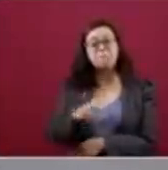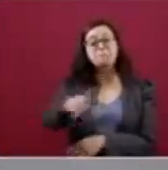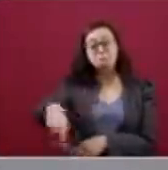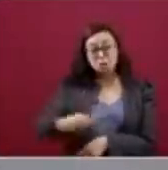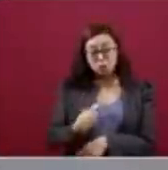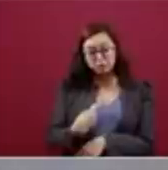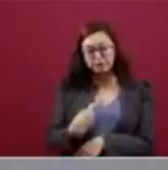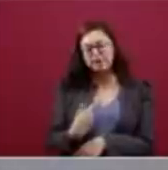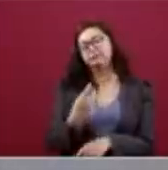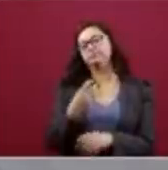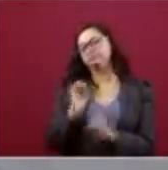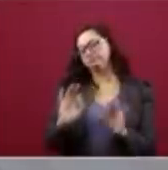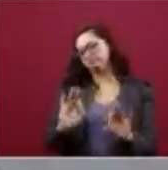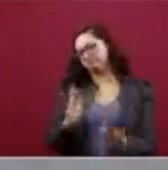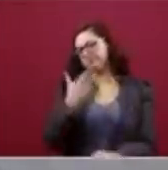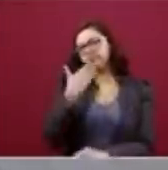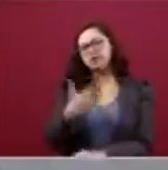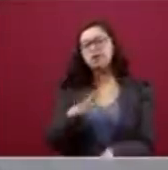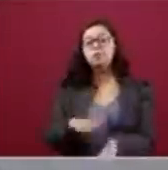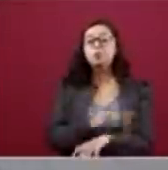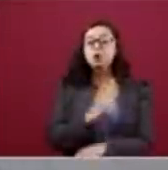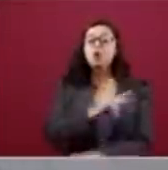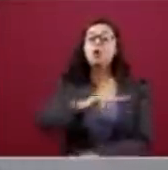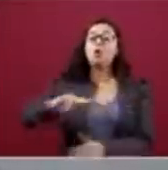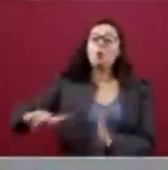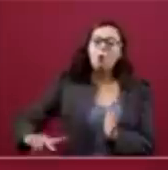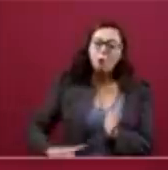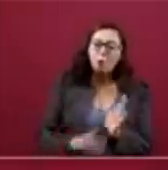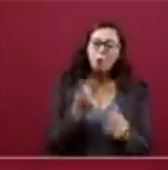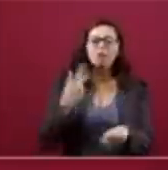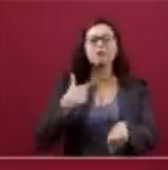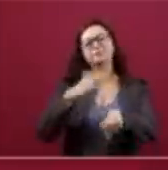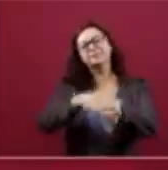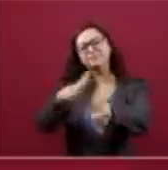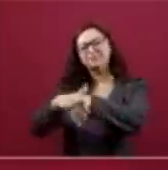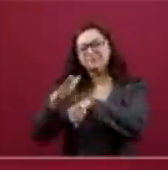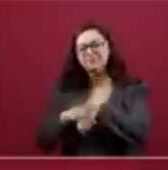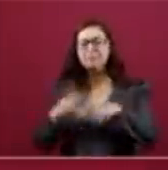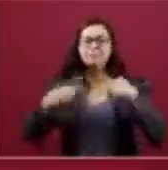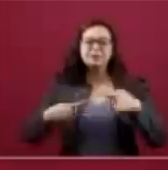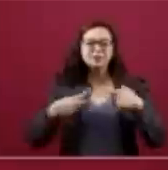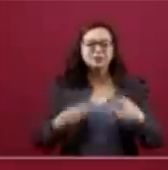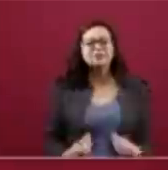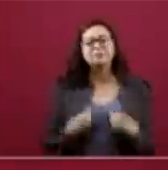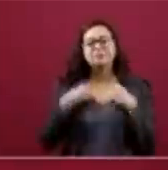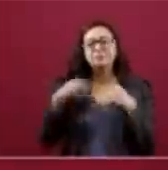llamado, un exhorto a todos los pobladores